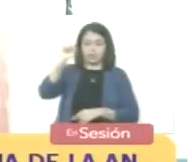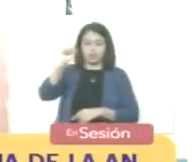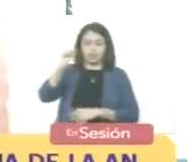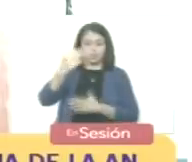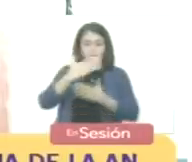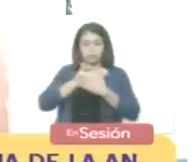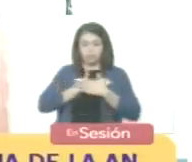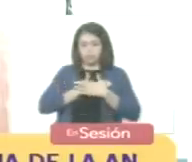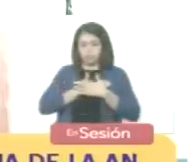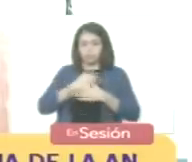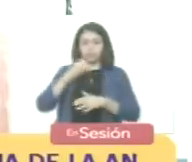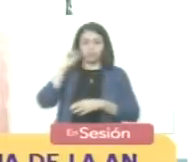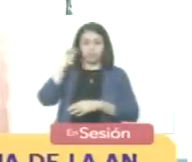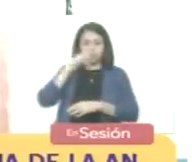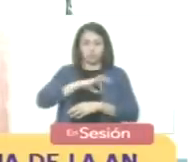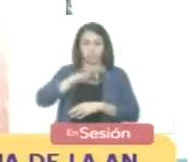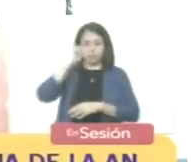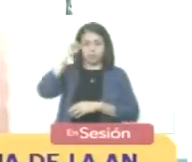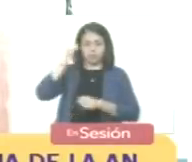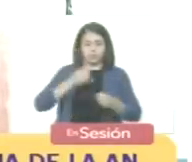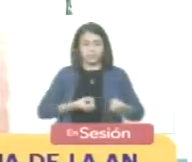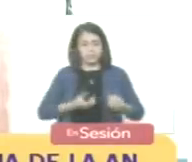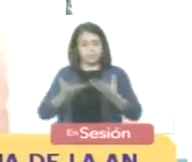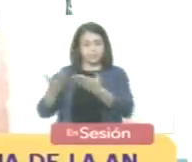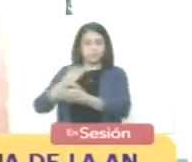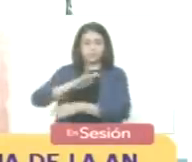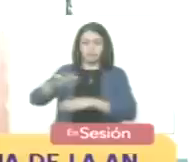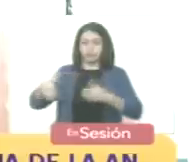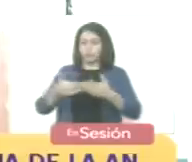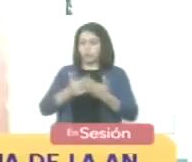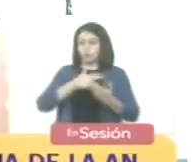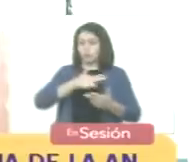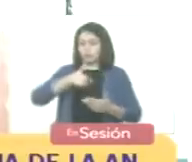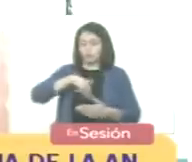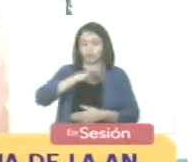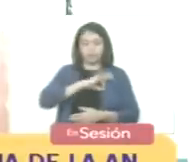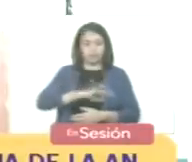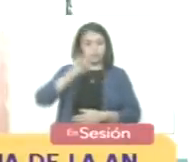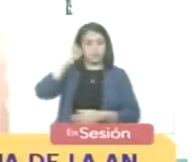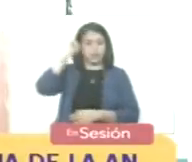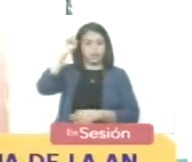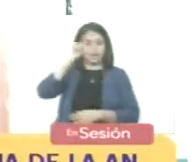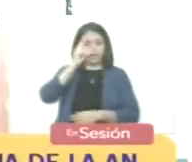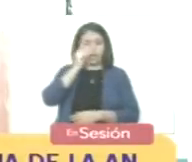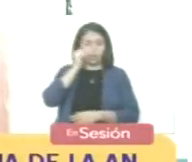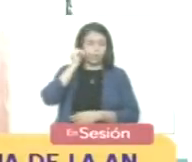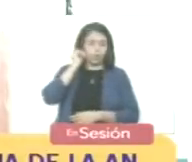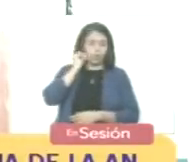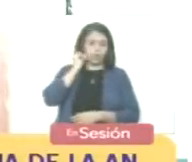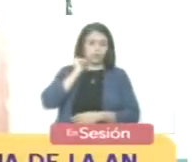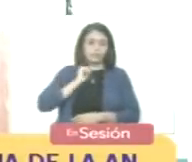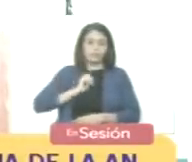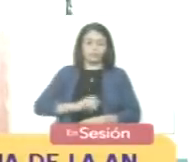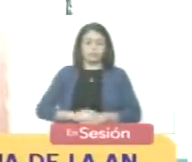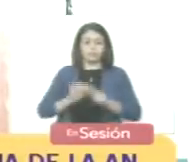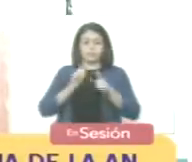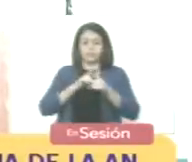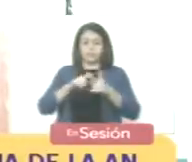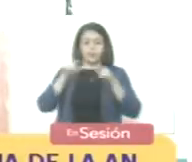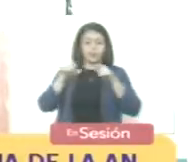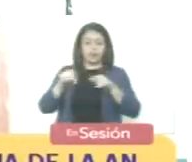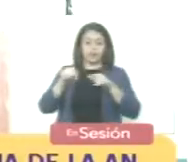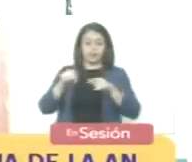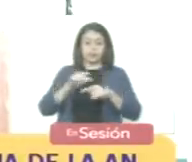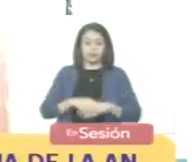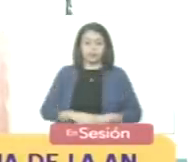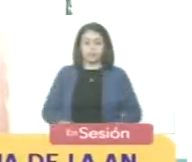vocación, un socialista entregado como debemos ser todos los socialistas y todas las socialistas. En esa entrega